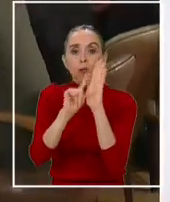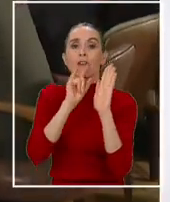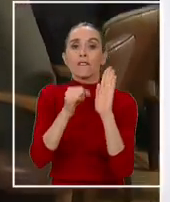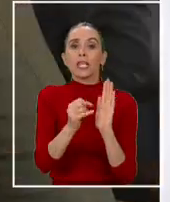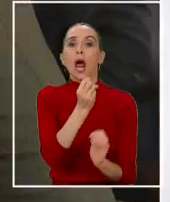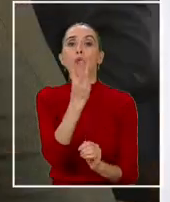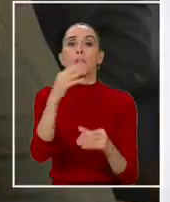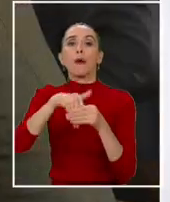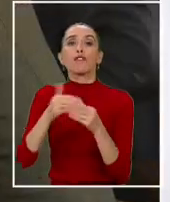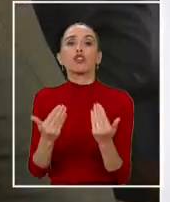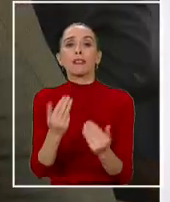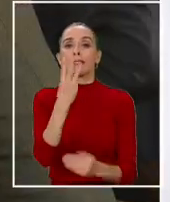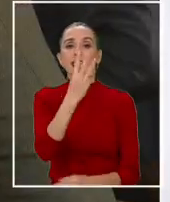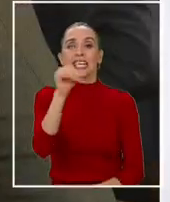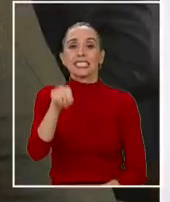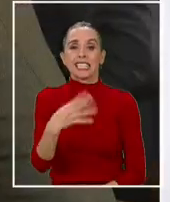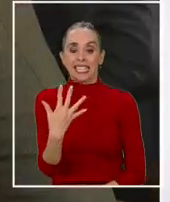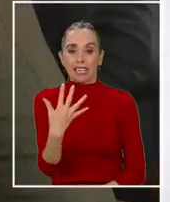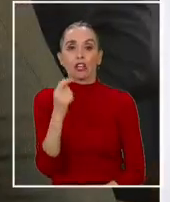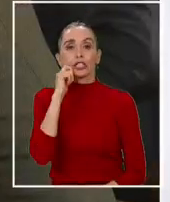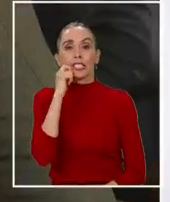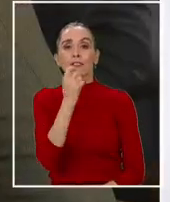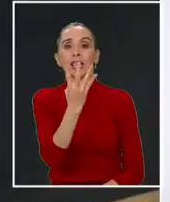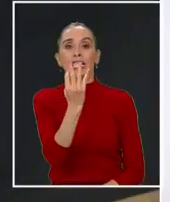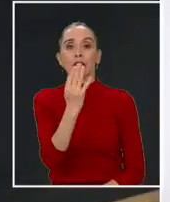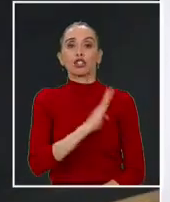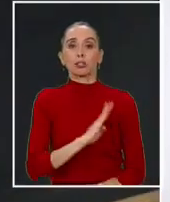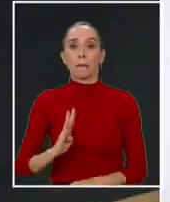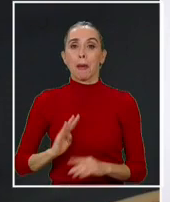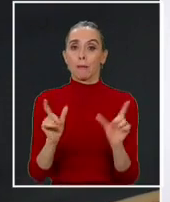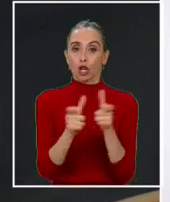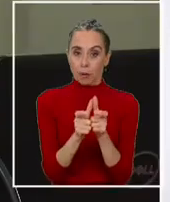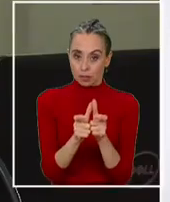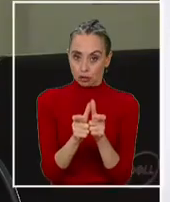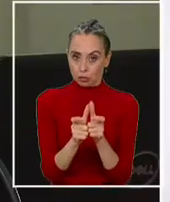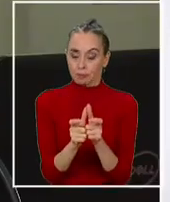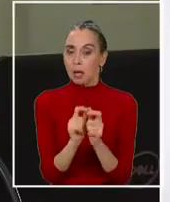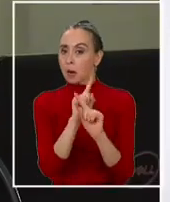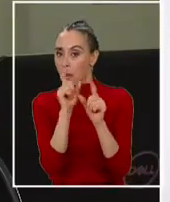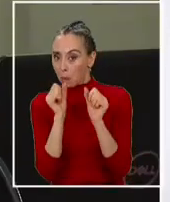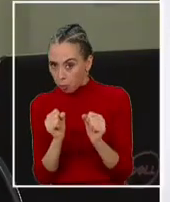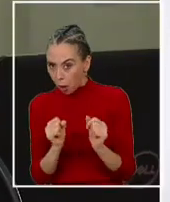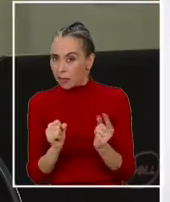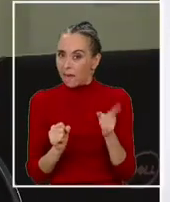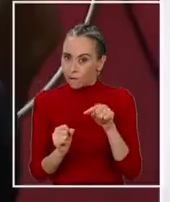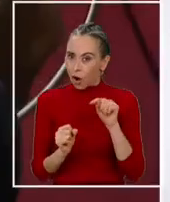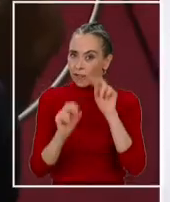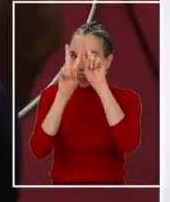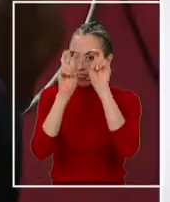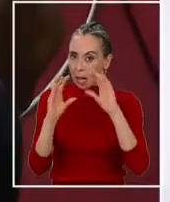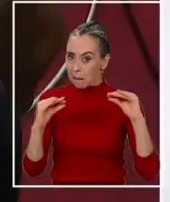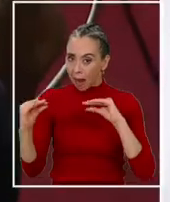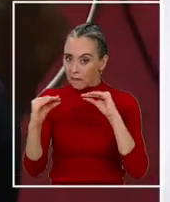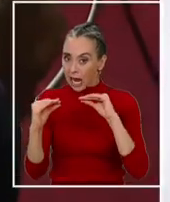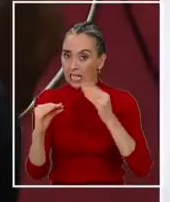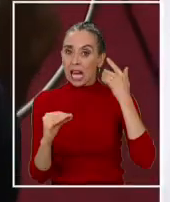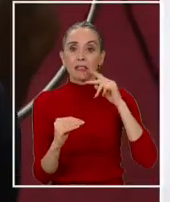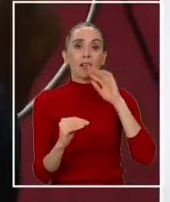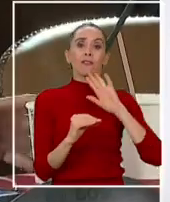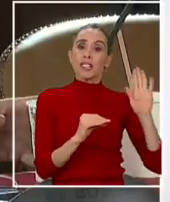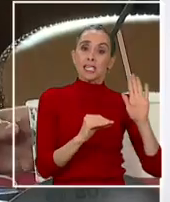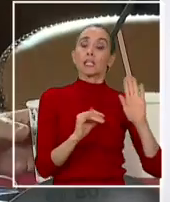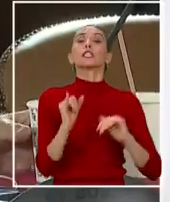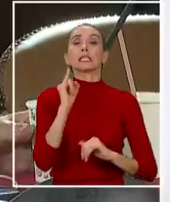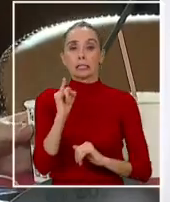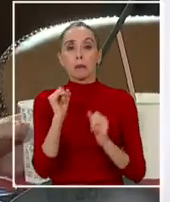de aprobación tres quintos es decir 14 comisionados Ahora hay alguna posibilidad de retomar algunos temas sí la comisión